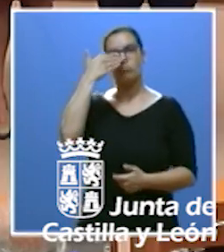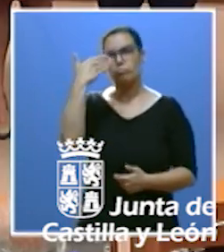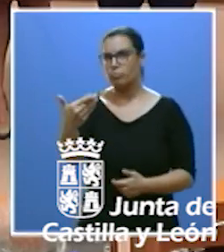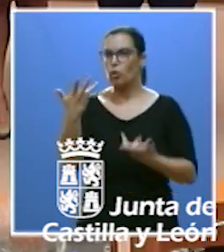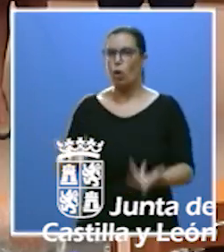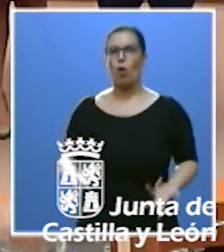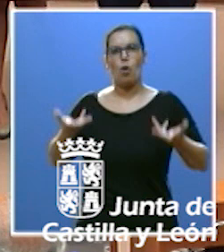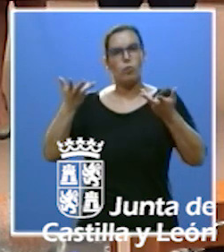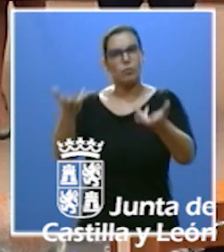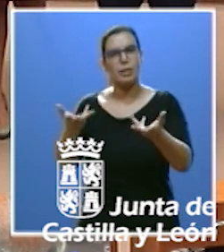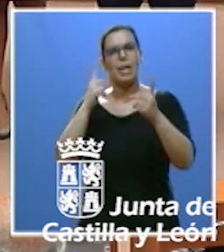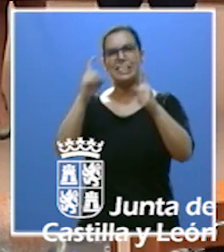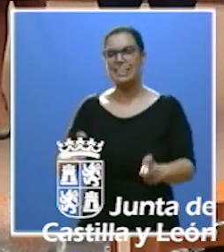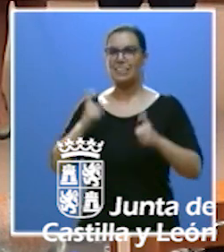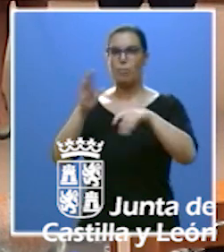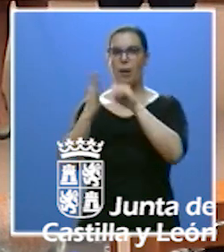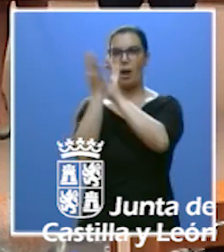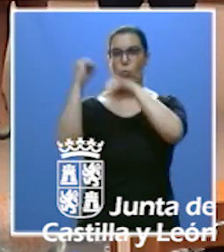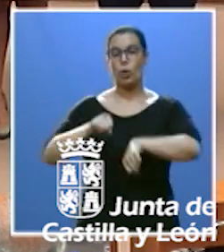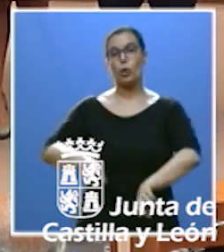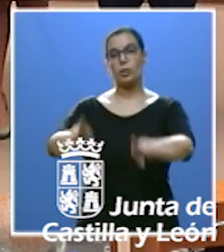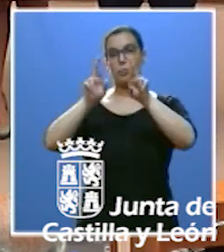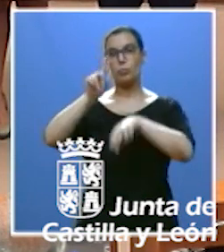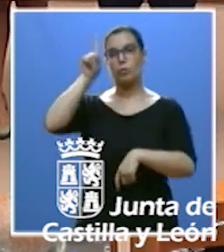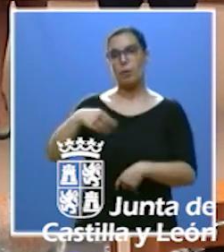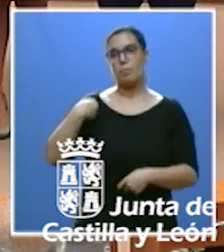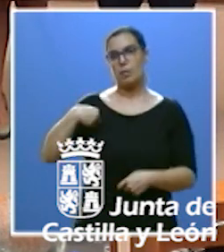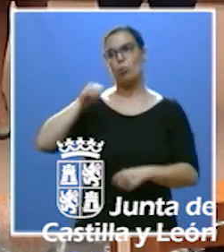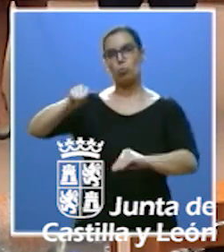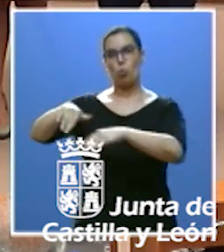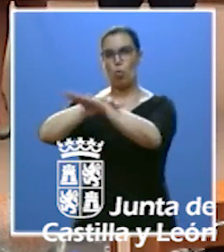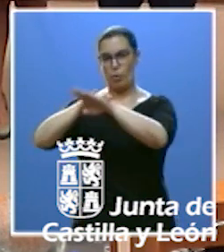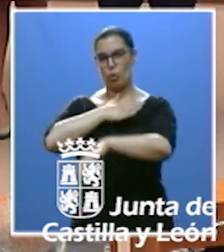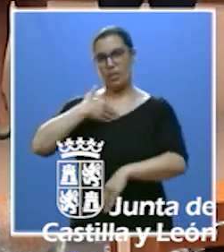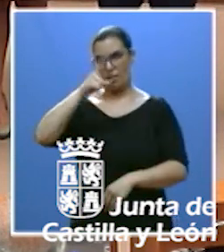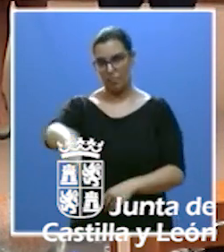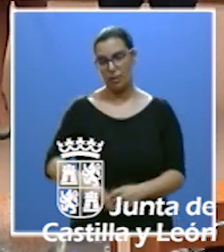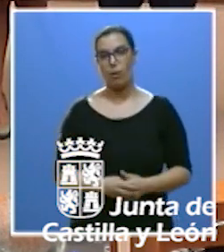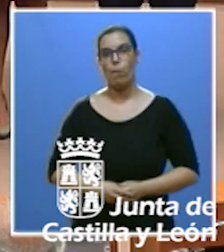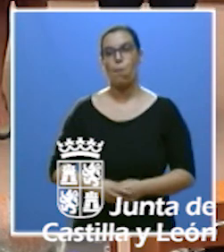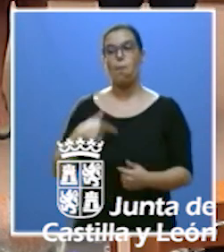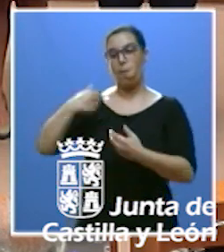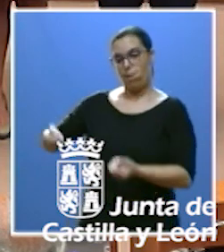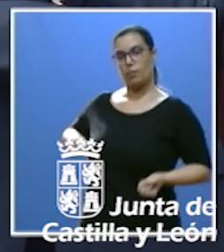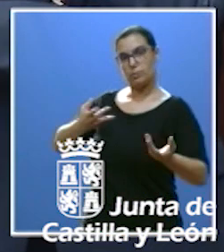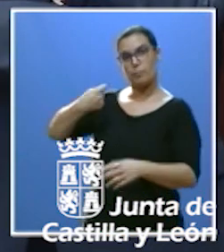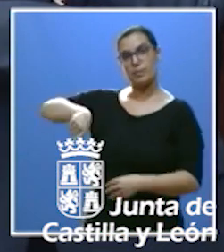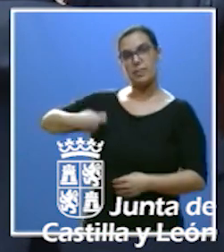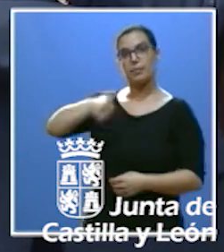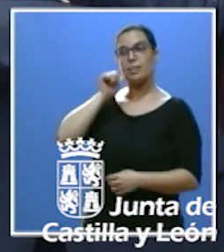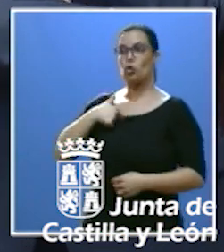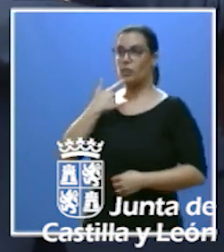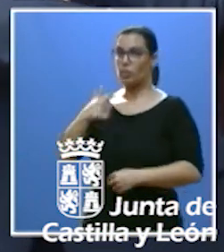disposición al acuerdo, la misma que confiamos sabrá expresar su gobierno. En nombre del presidente Pedro Sánchez, le